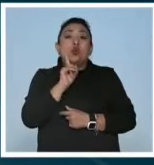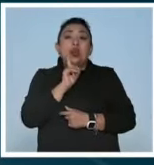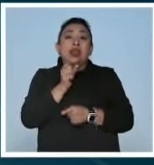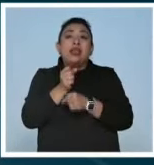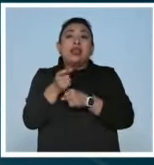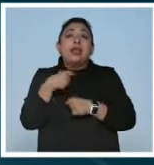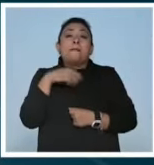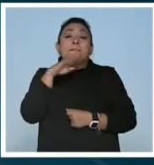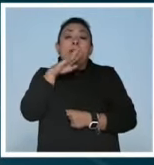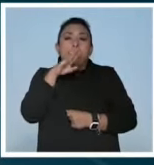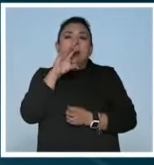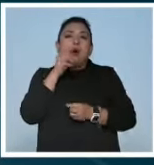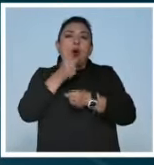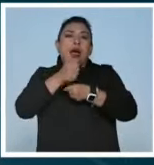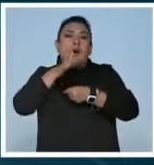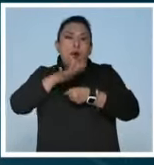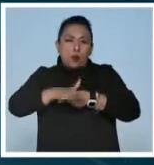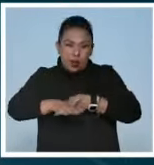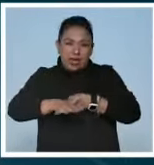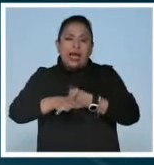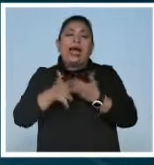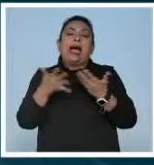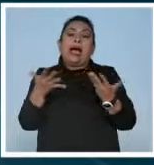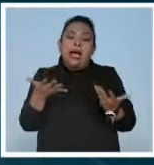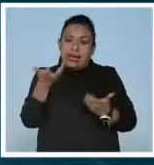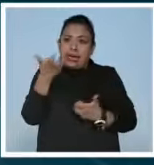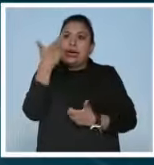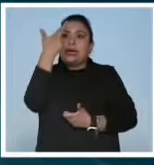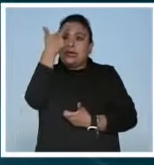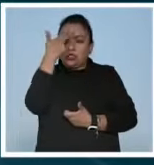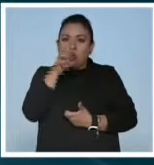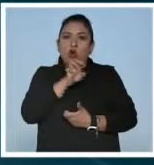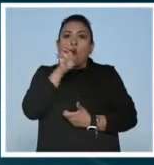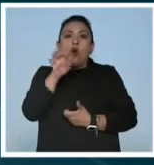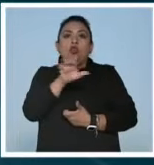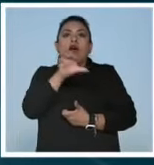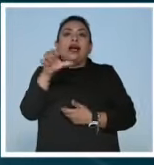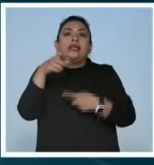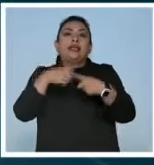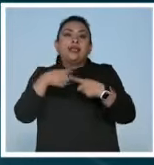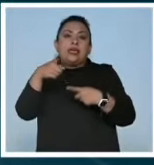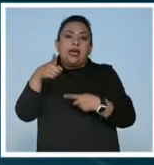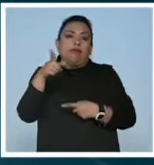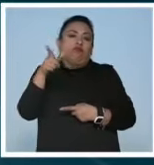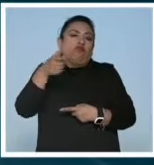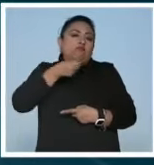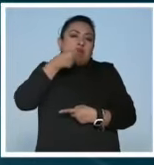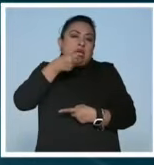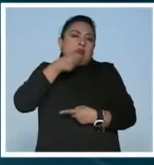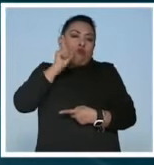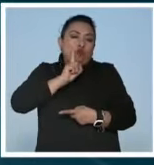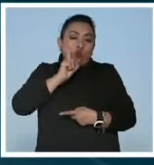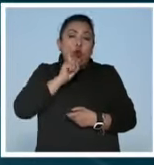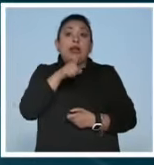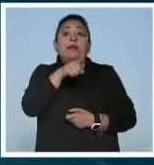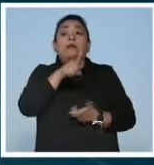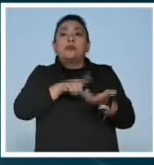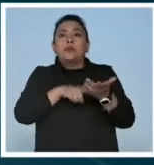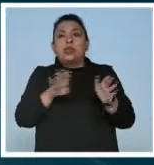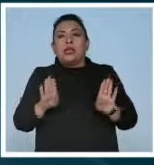por su madre o por su abuela y que de ahí devino este odio hacia esta figura, ¿no? A través